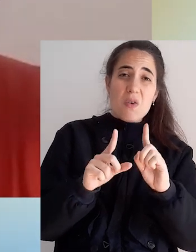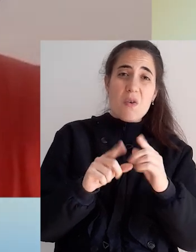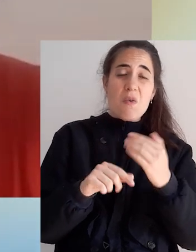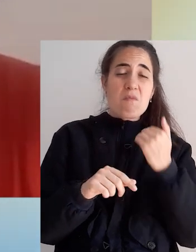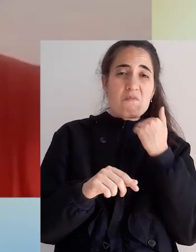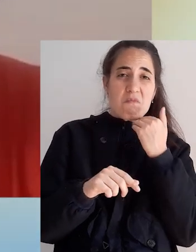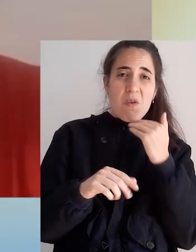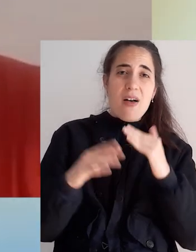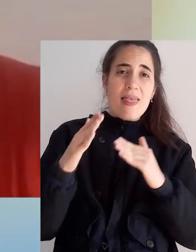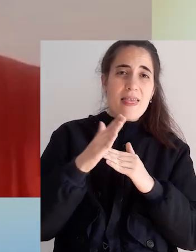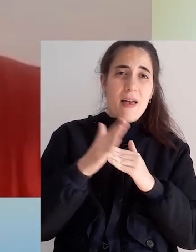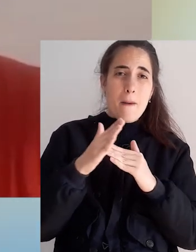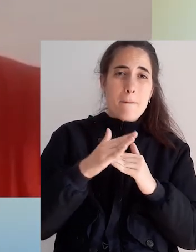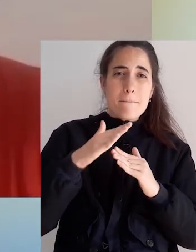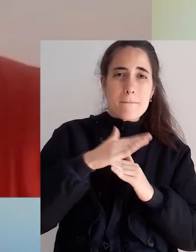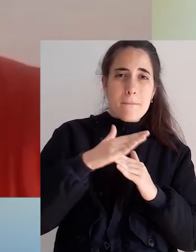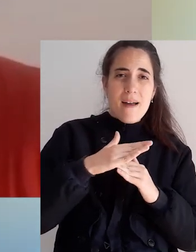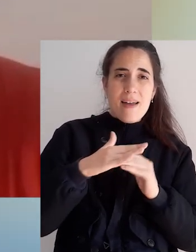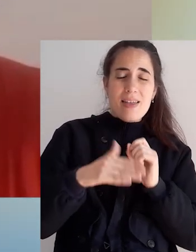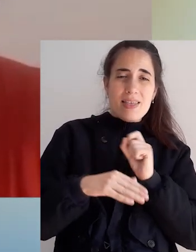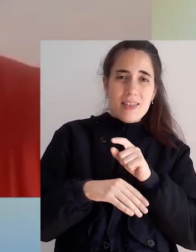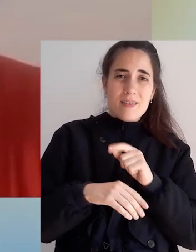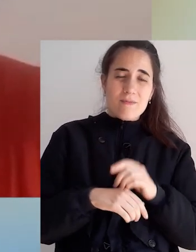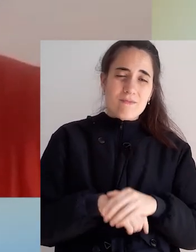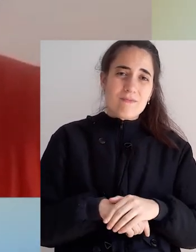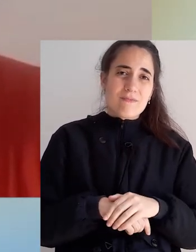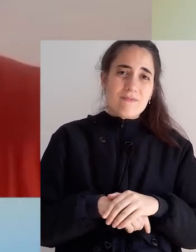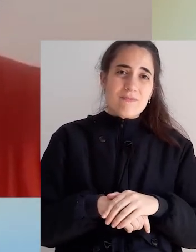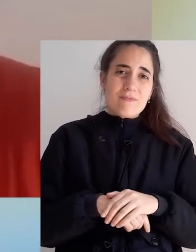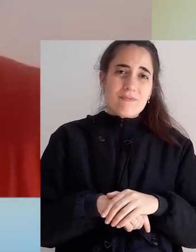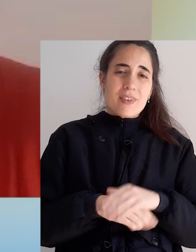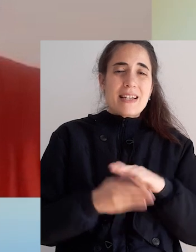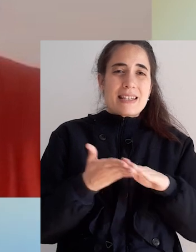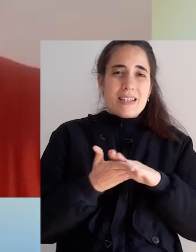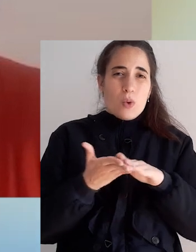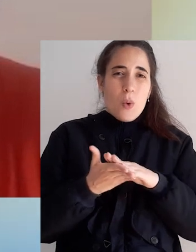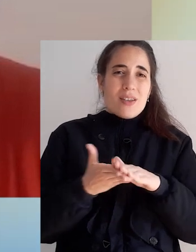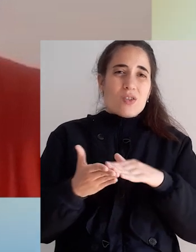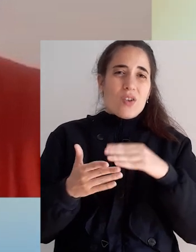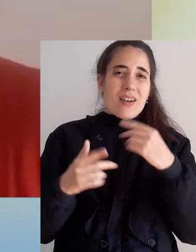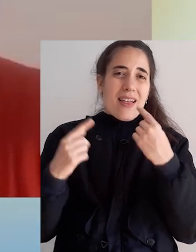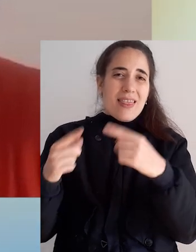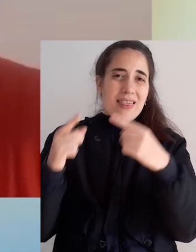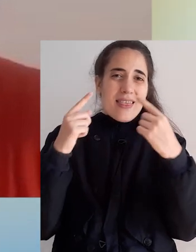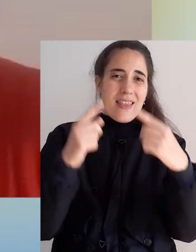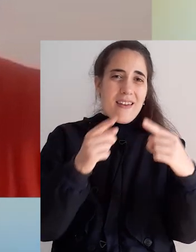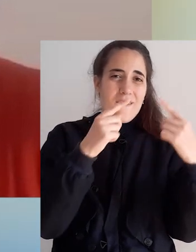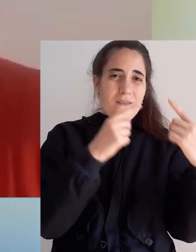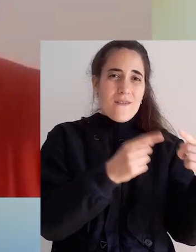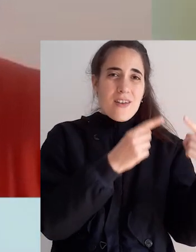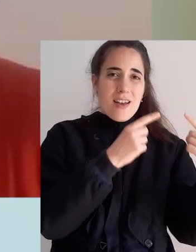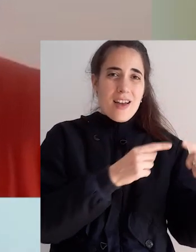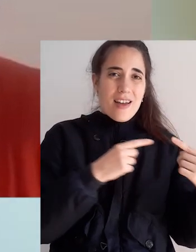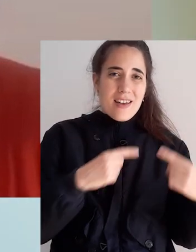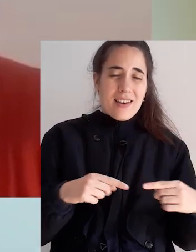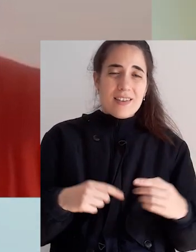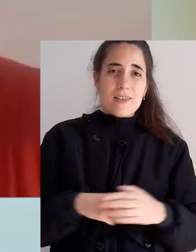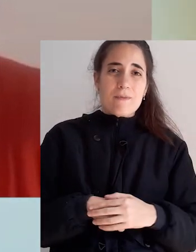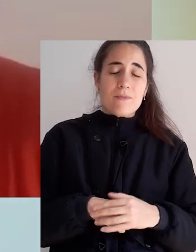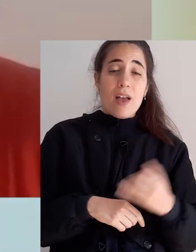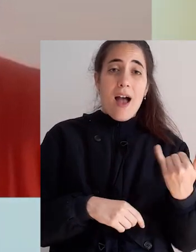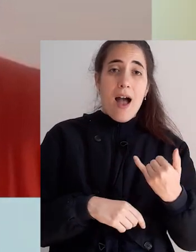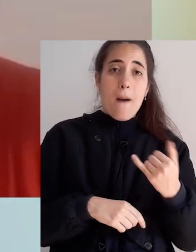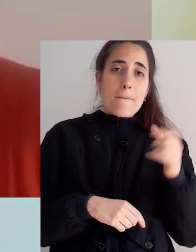asignación universal por hijo, digo yo, salvando las distancias, pero como es algo mínimo, es como una base nada